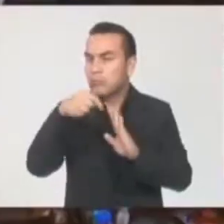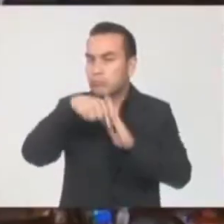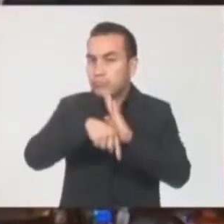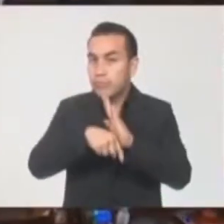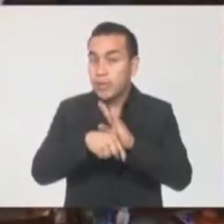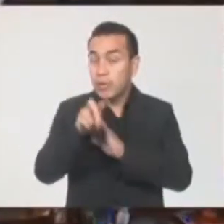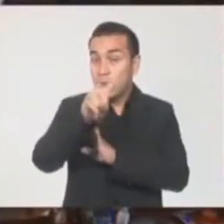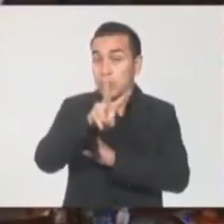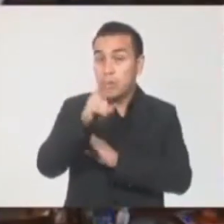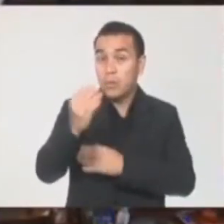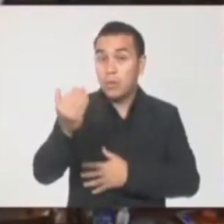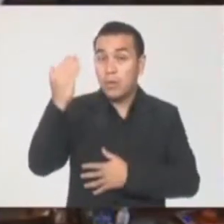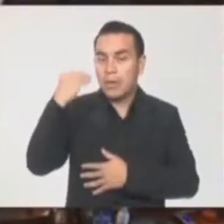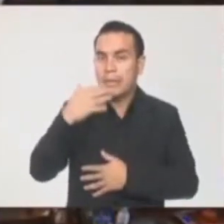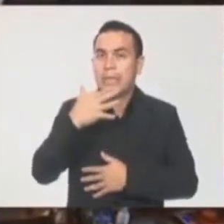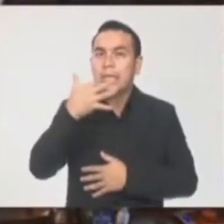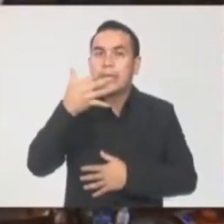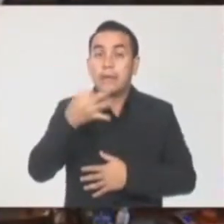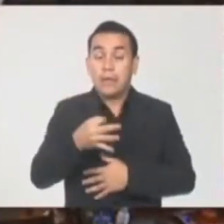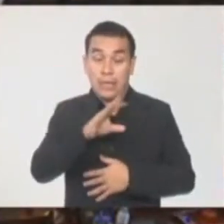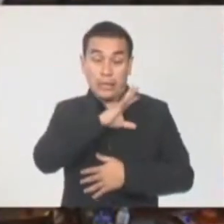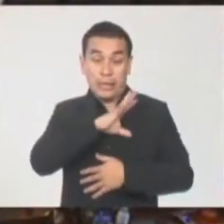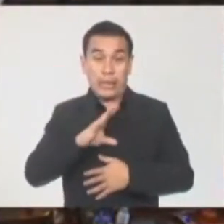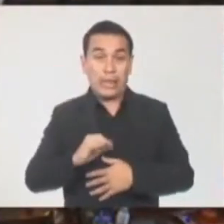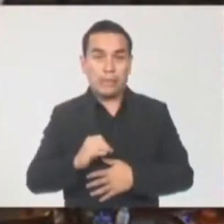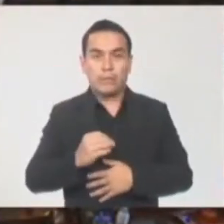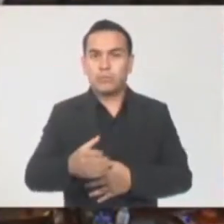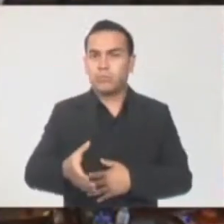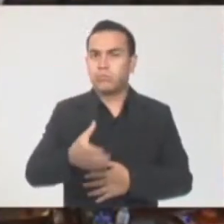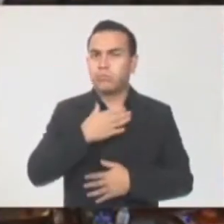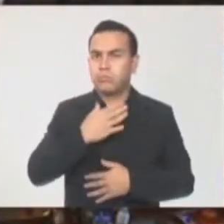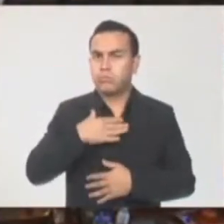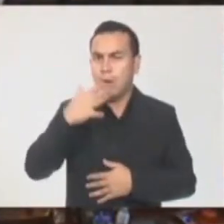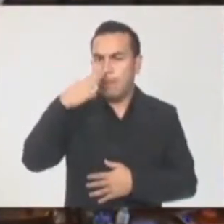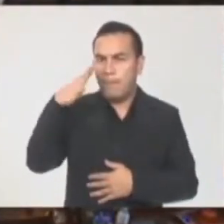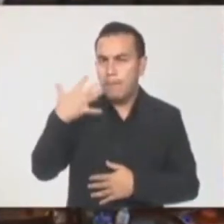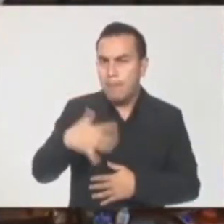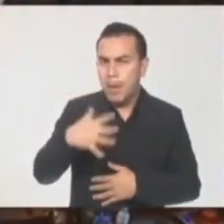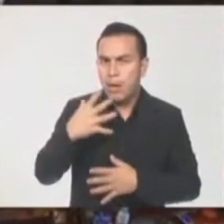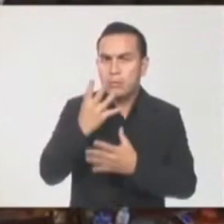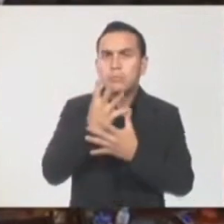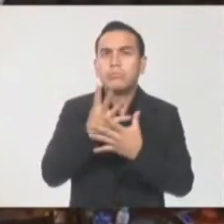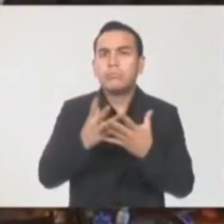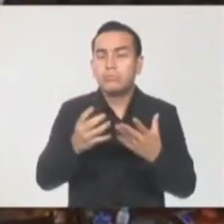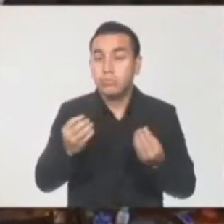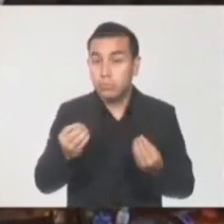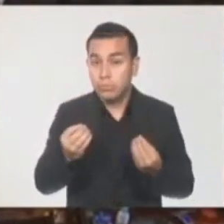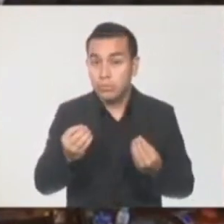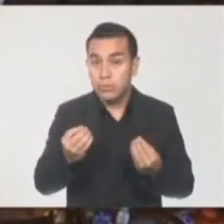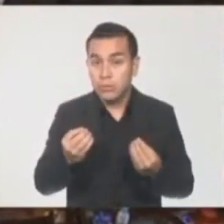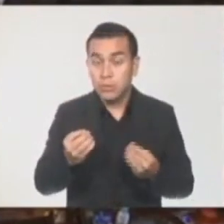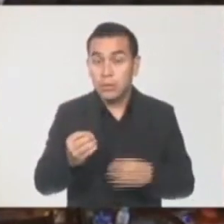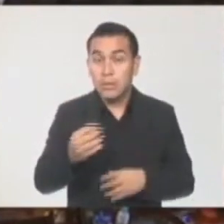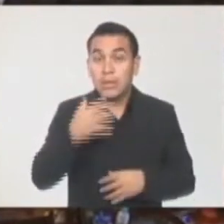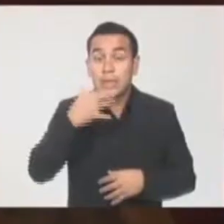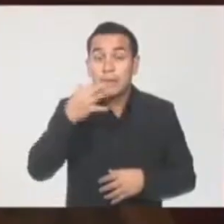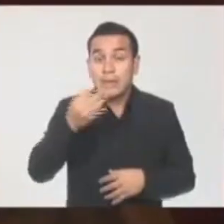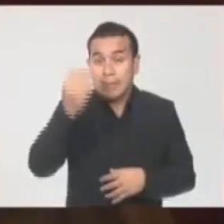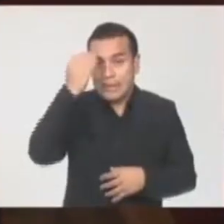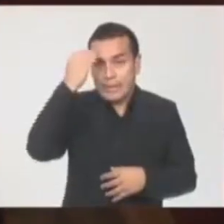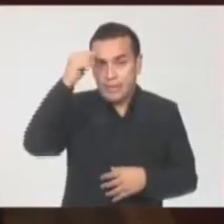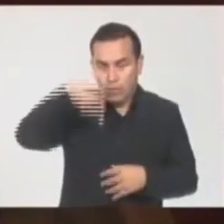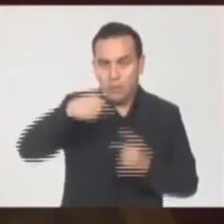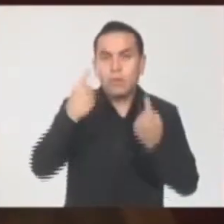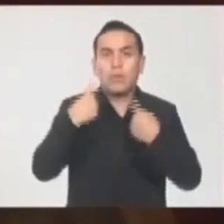Hace 2 años era impensable que El Salvador iba a dejar de ser uno de los países más violentos del mundo. Y aunque somos un país